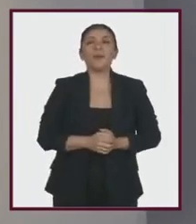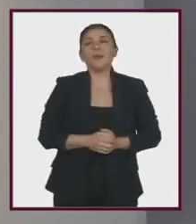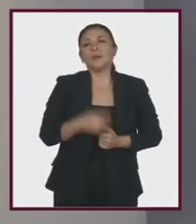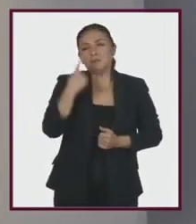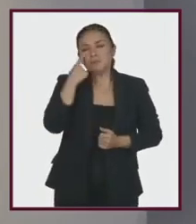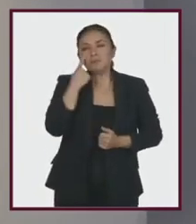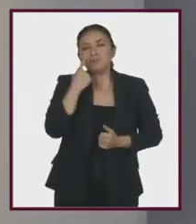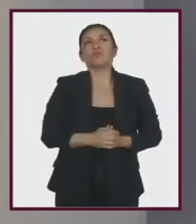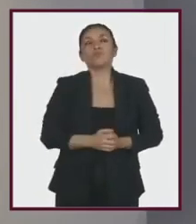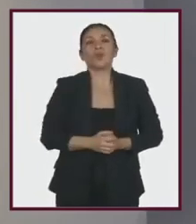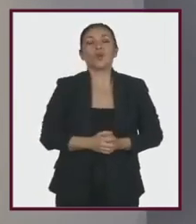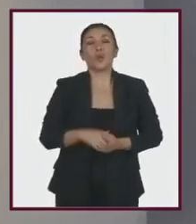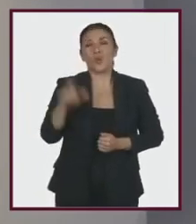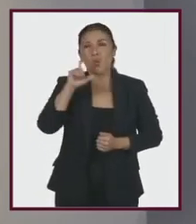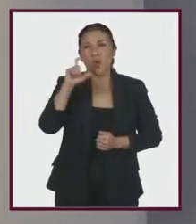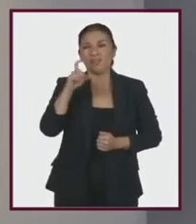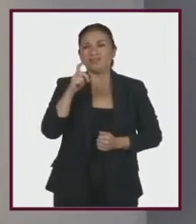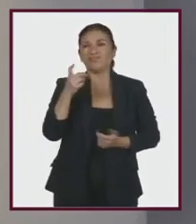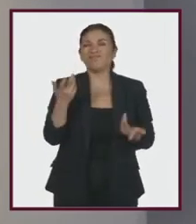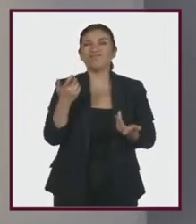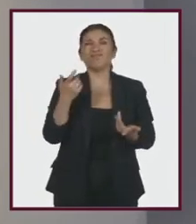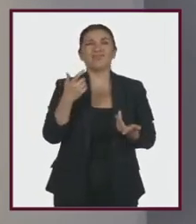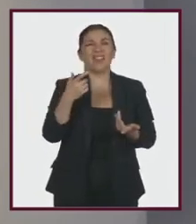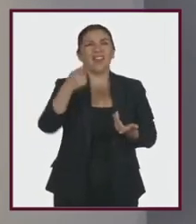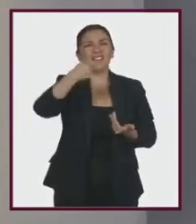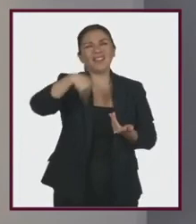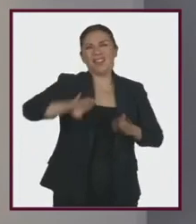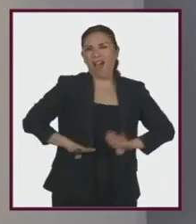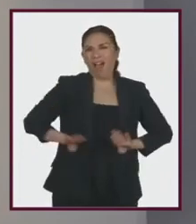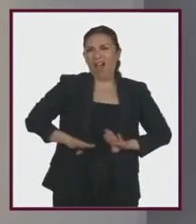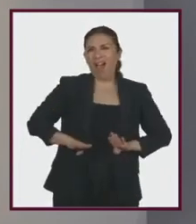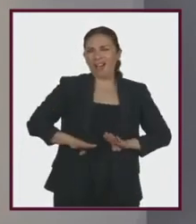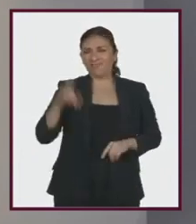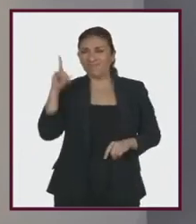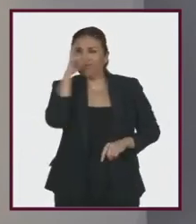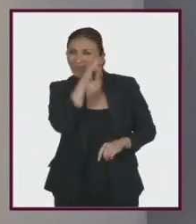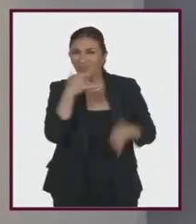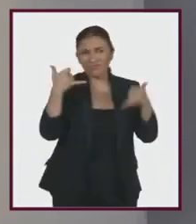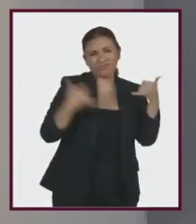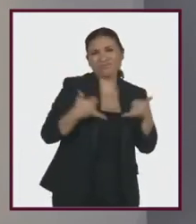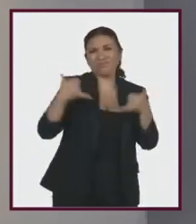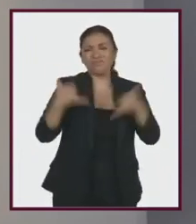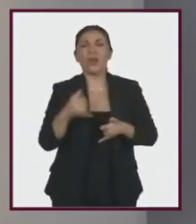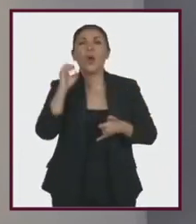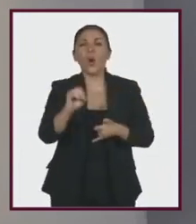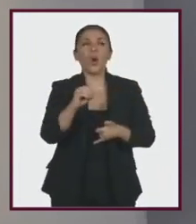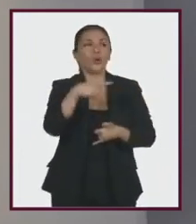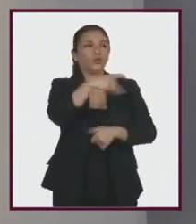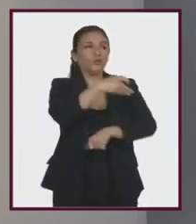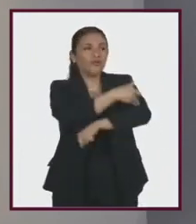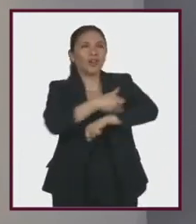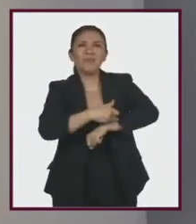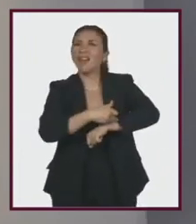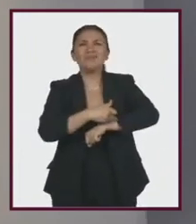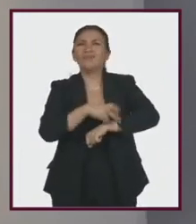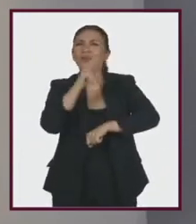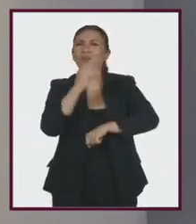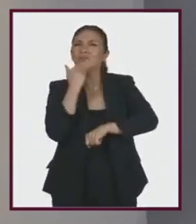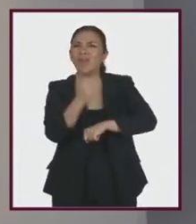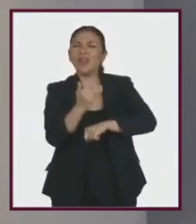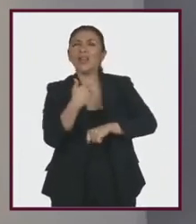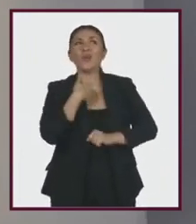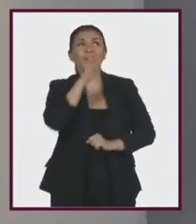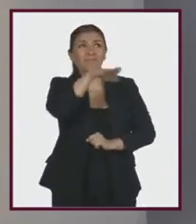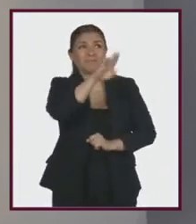cuando hablamos de dificultades conductuales o cuando hablamos desde la perspectiva del familiar y le vamos a decir